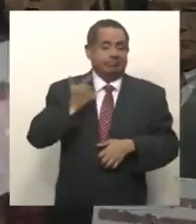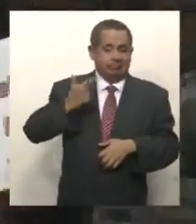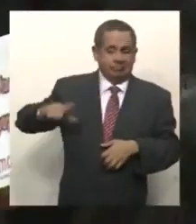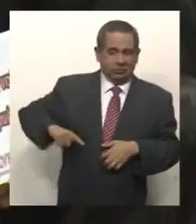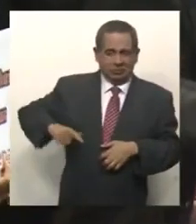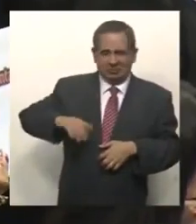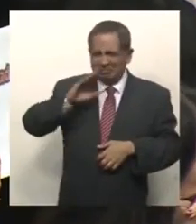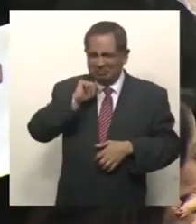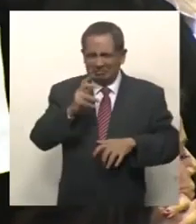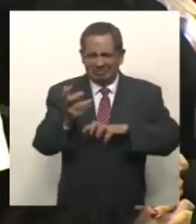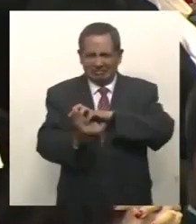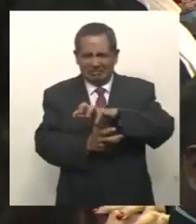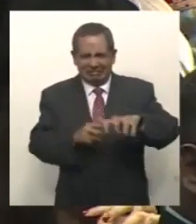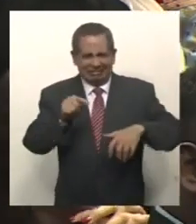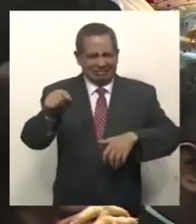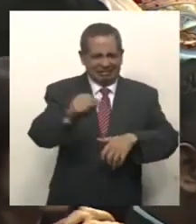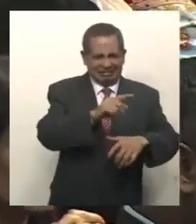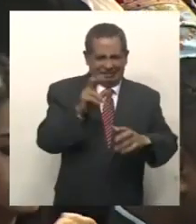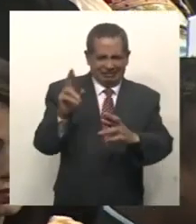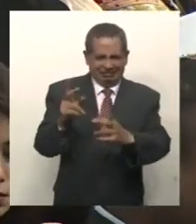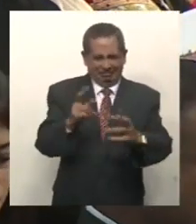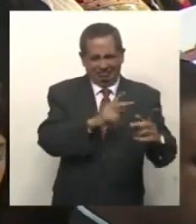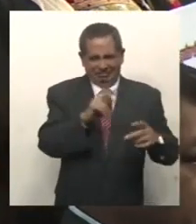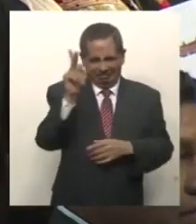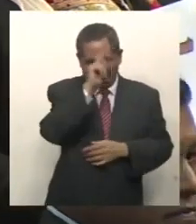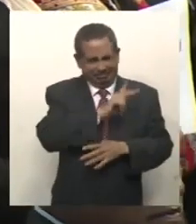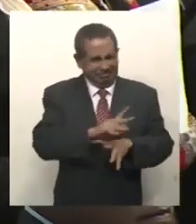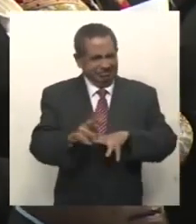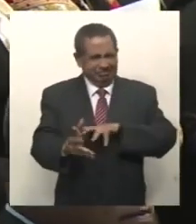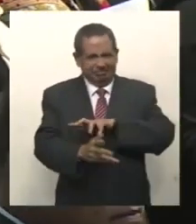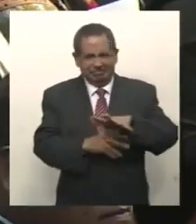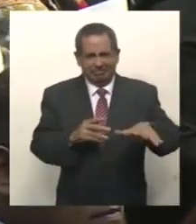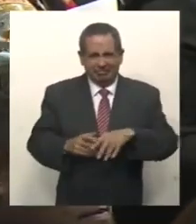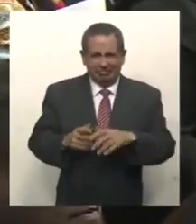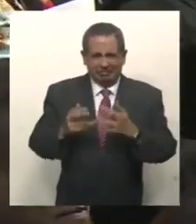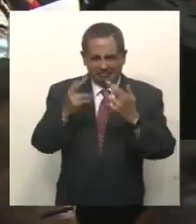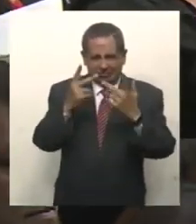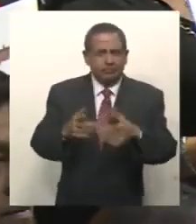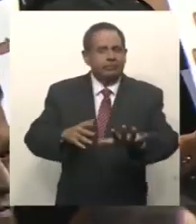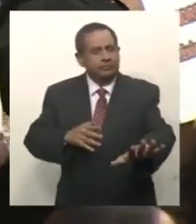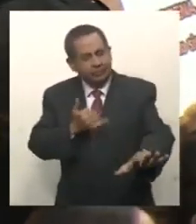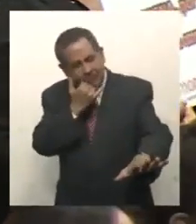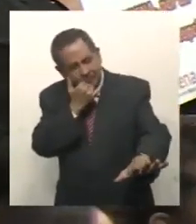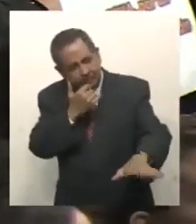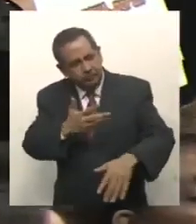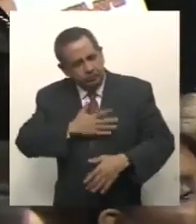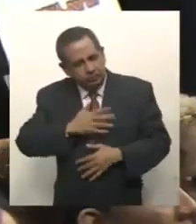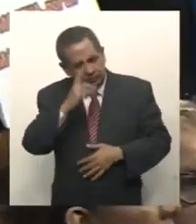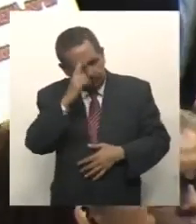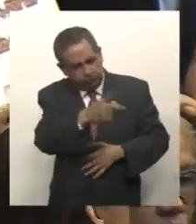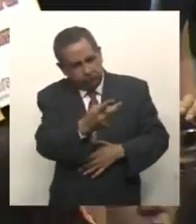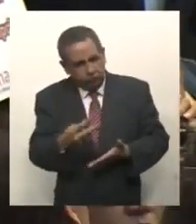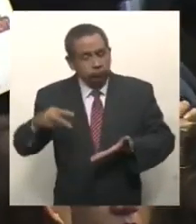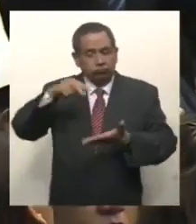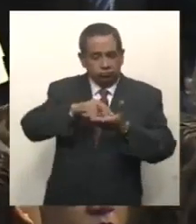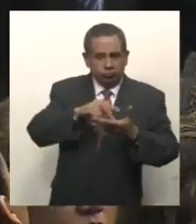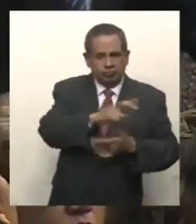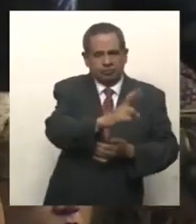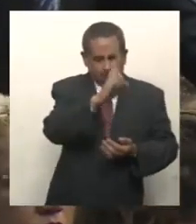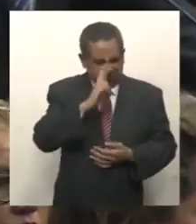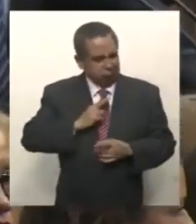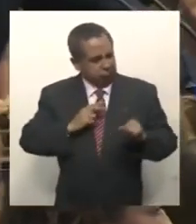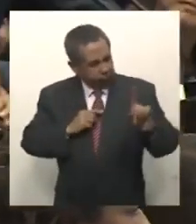país en desastre, con una descomposición. Señora, yo la respeté cuando ustedes estuvieron,